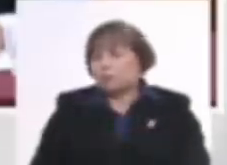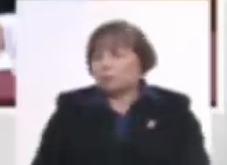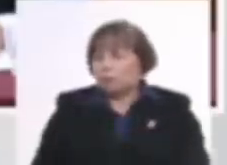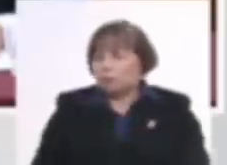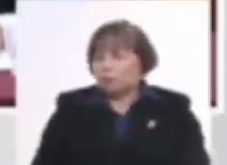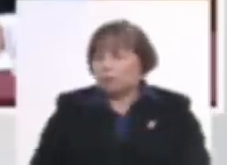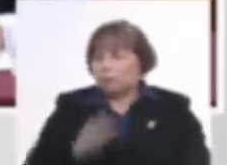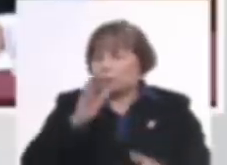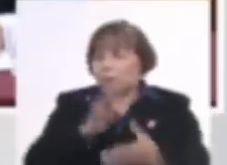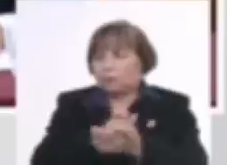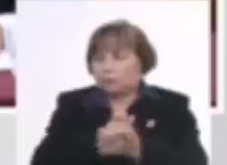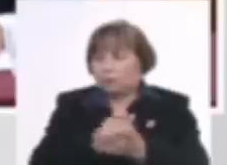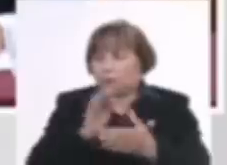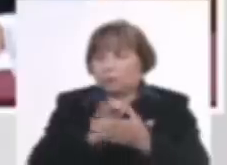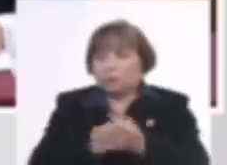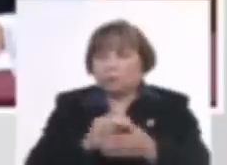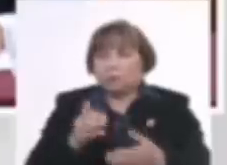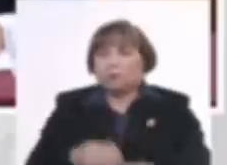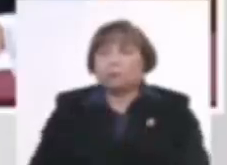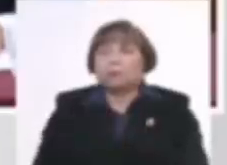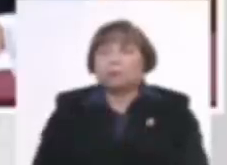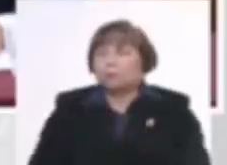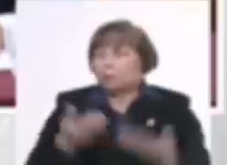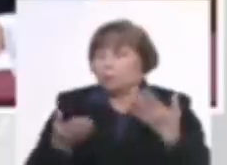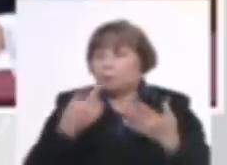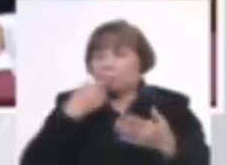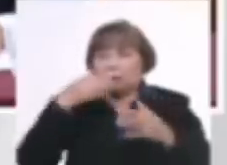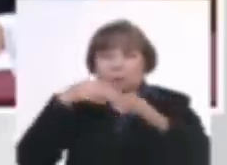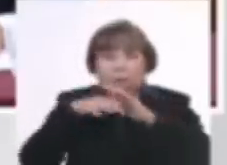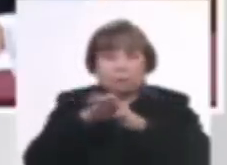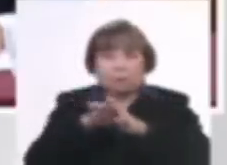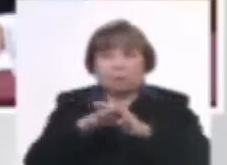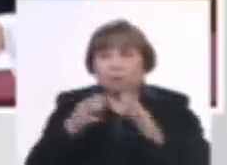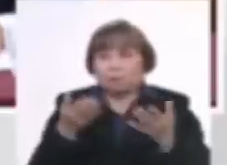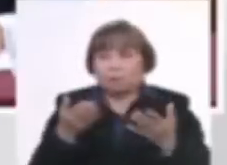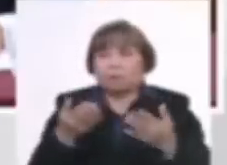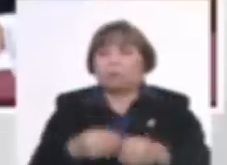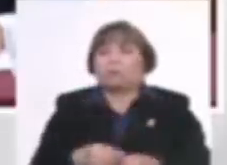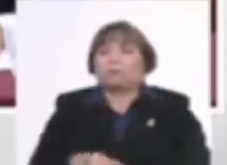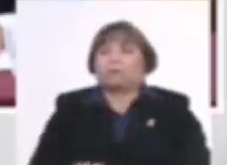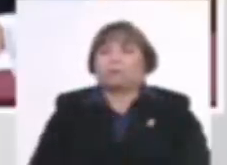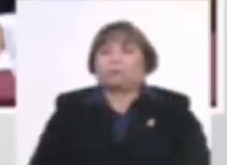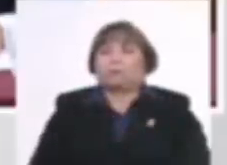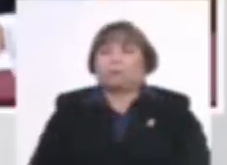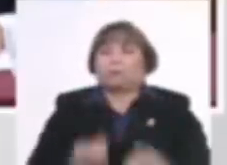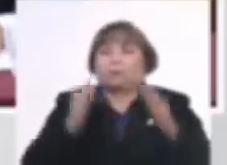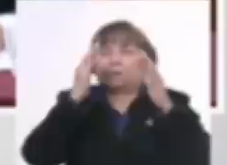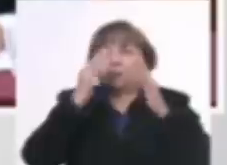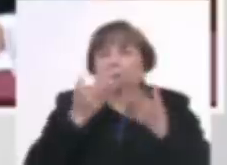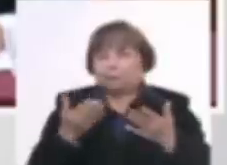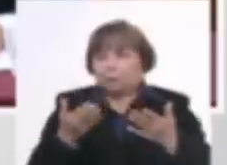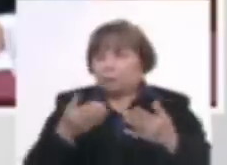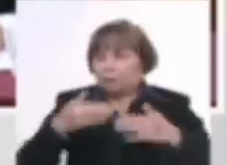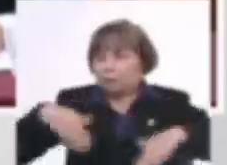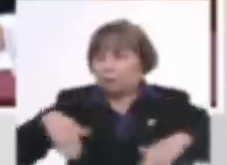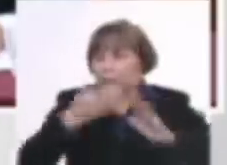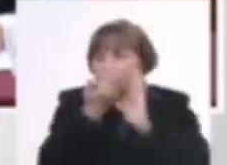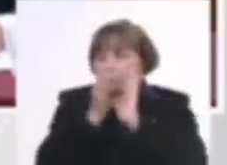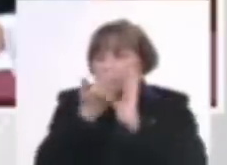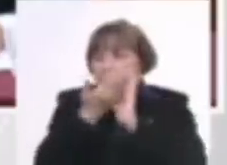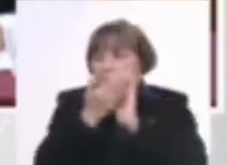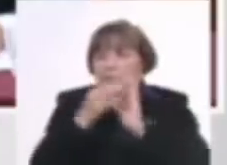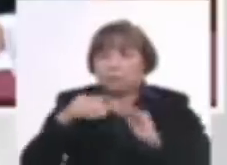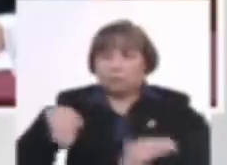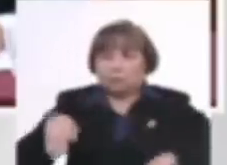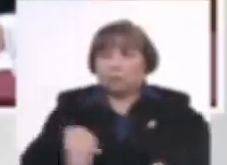eso, es su amiga, ya, compañera, amiga. Uh-huh. ¿Ella por dónde ingresaba a Palacio de Gobierno? Por la puerta